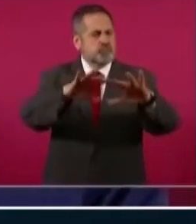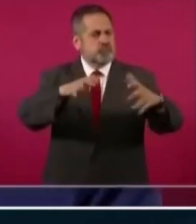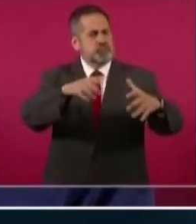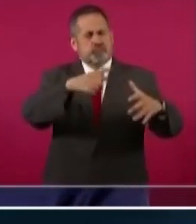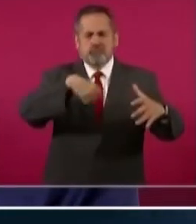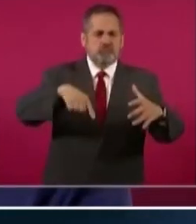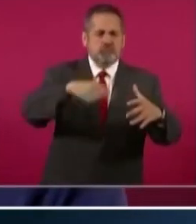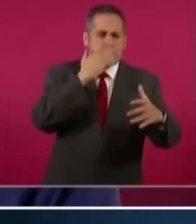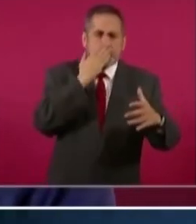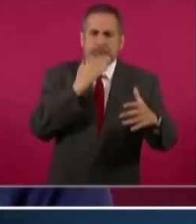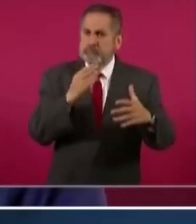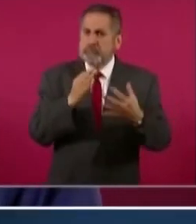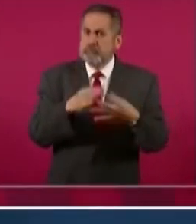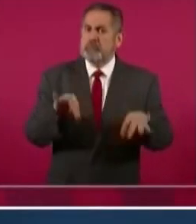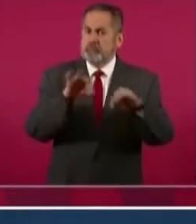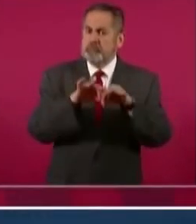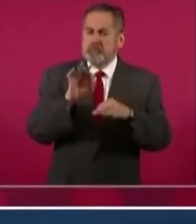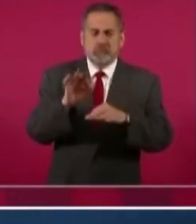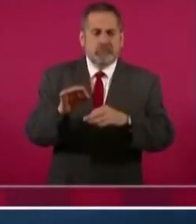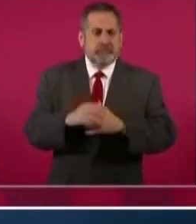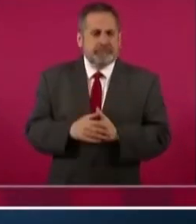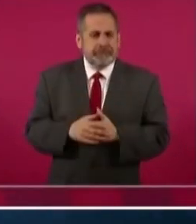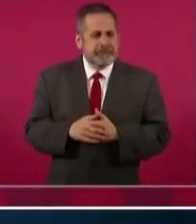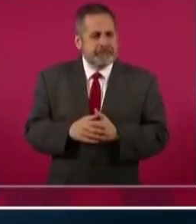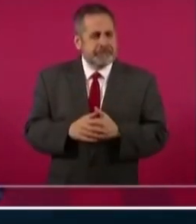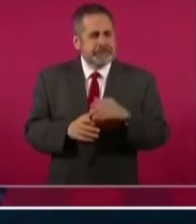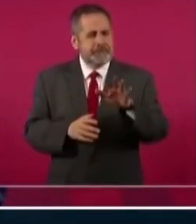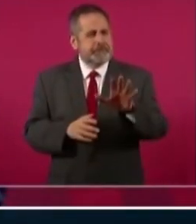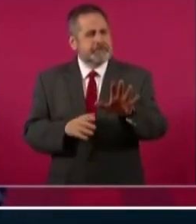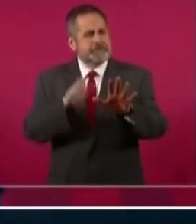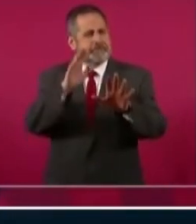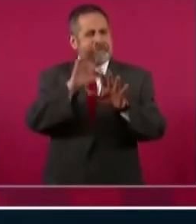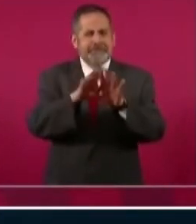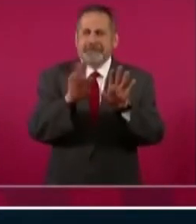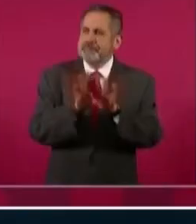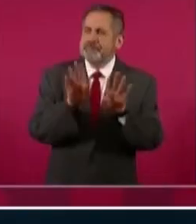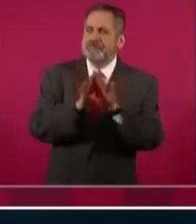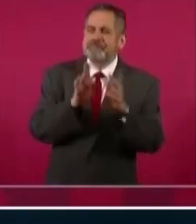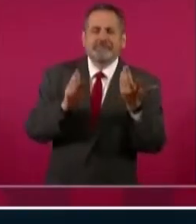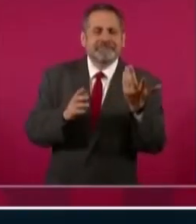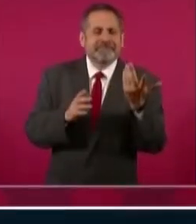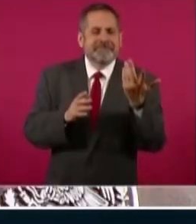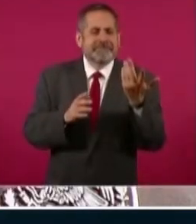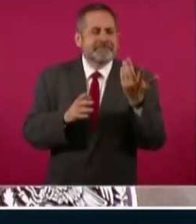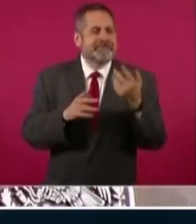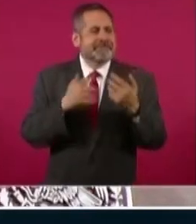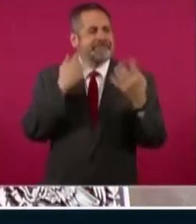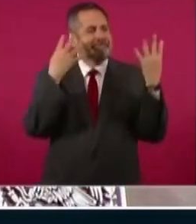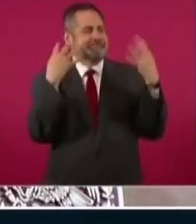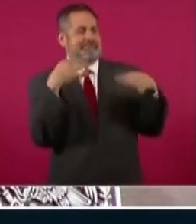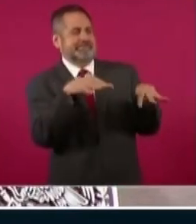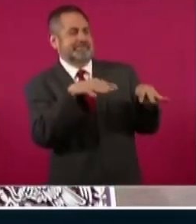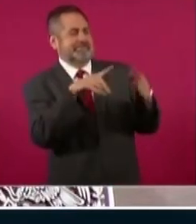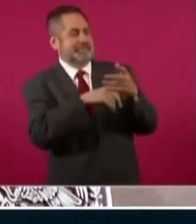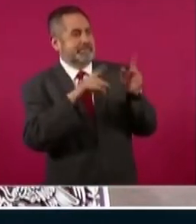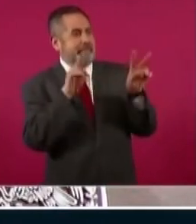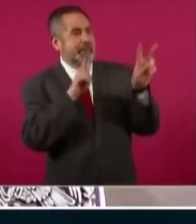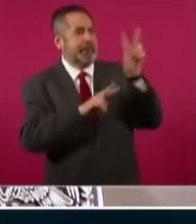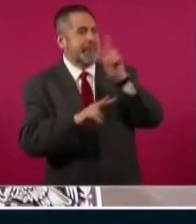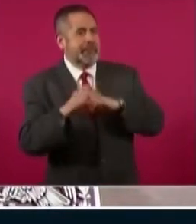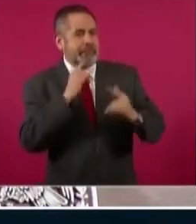las estancias infantiles y que los hospitales no funcionen. Lo importante es que él le da a